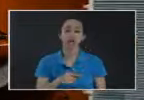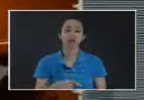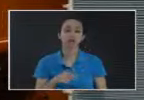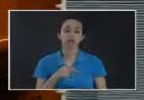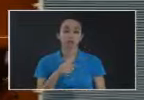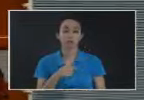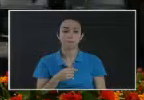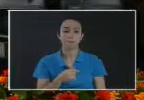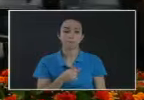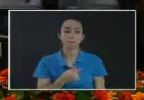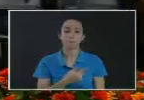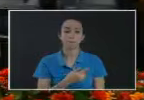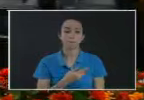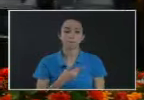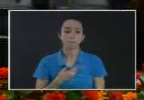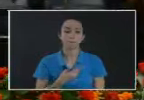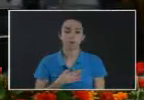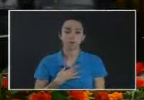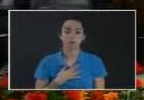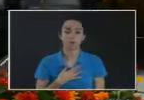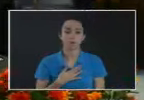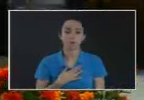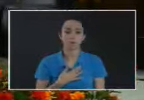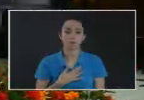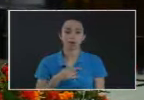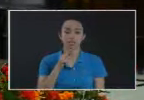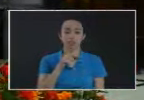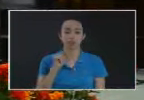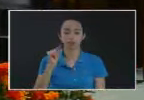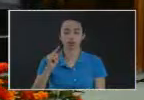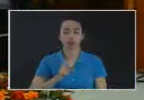Poquito tiempo de haber salido de eso algo glorioso.